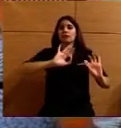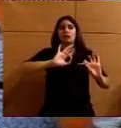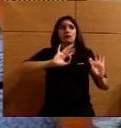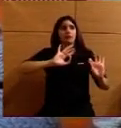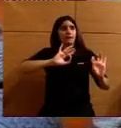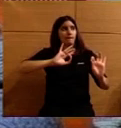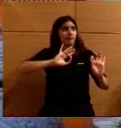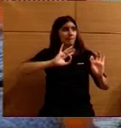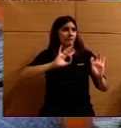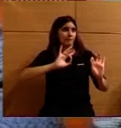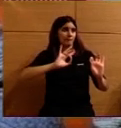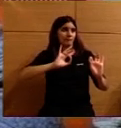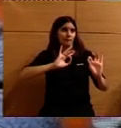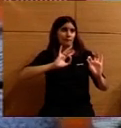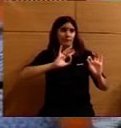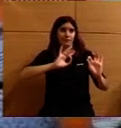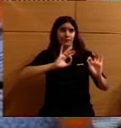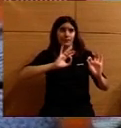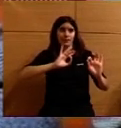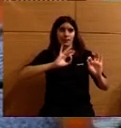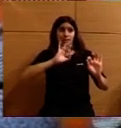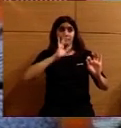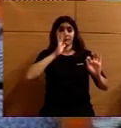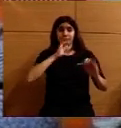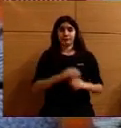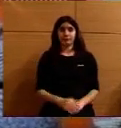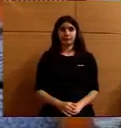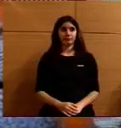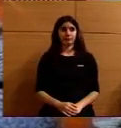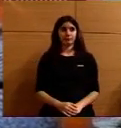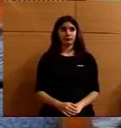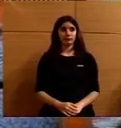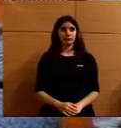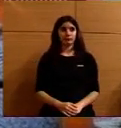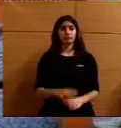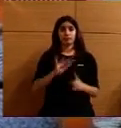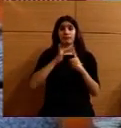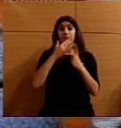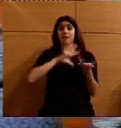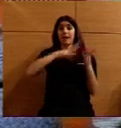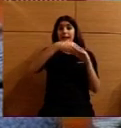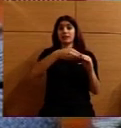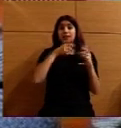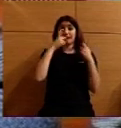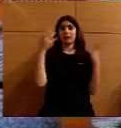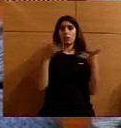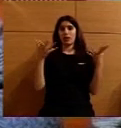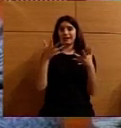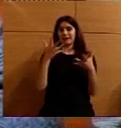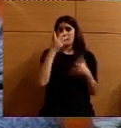una especificidad para que en este caso se puedan adaptar a los puestos lo más urgentes